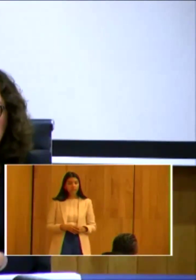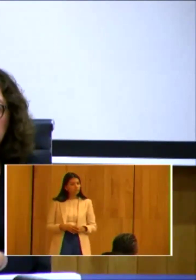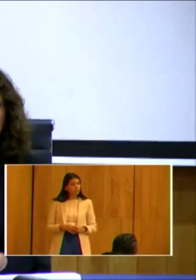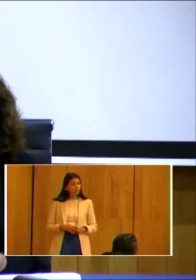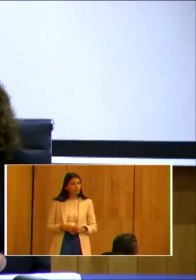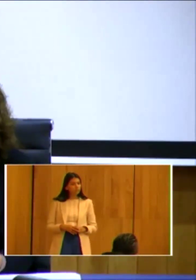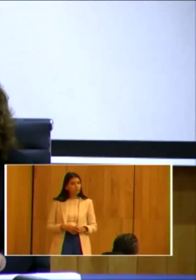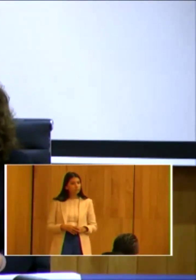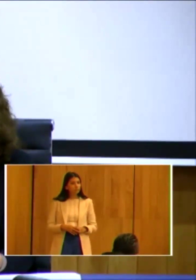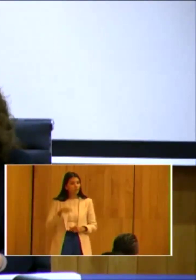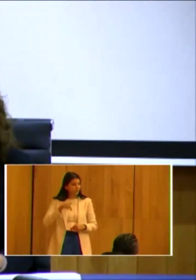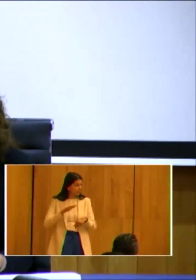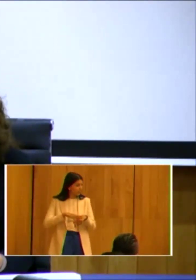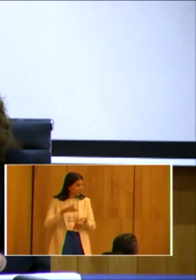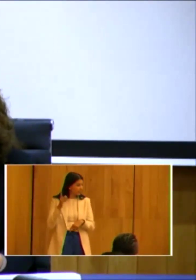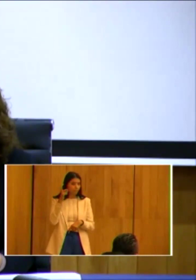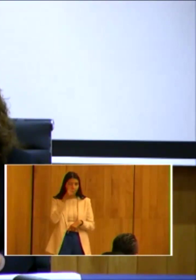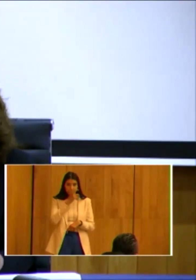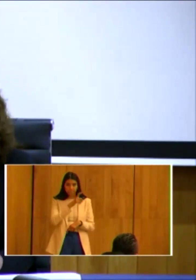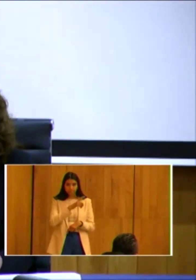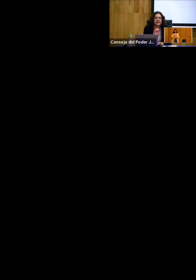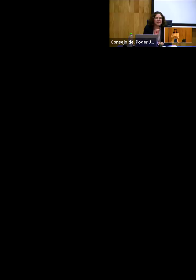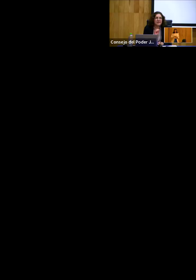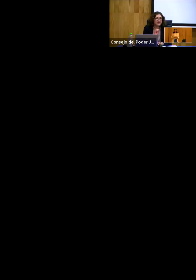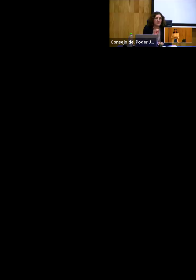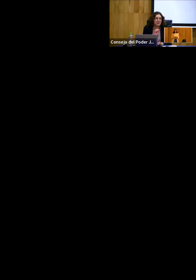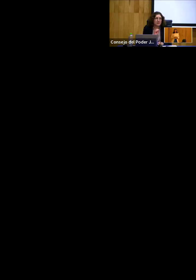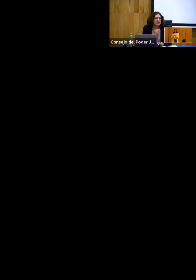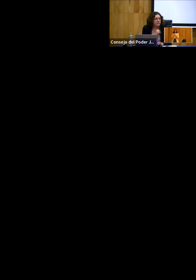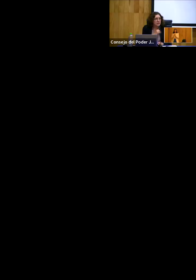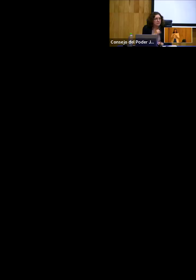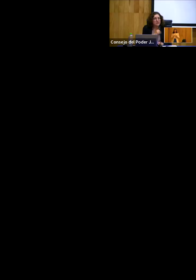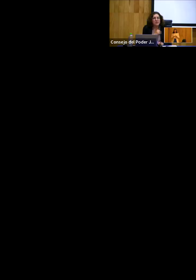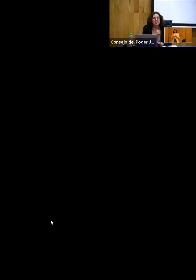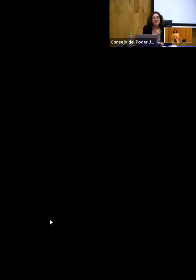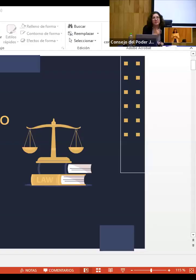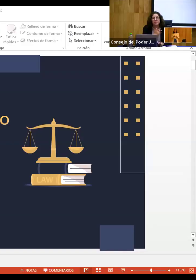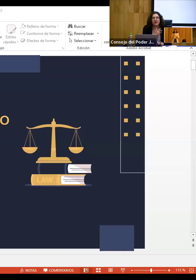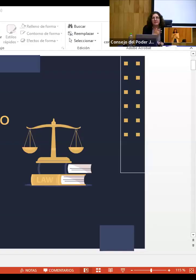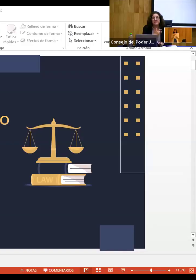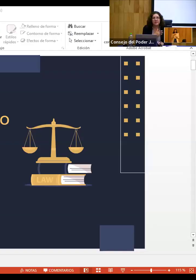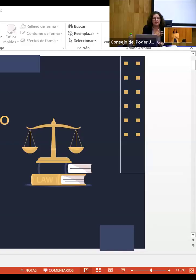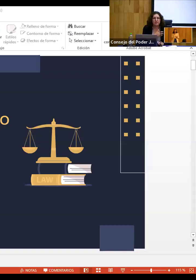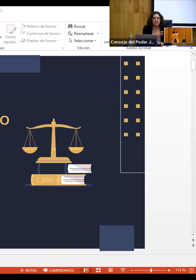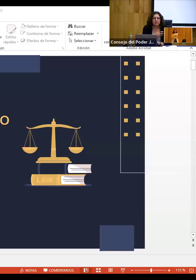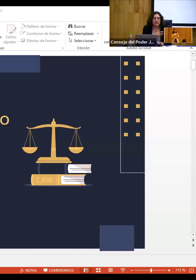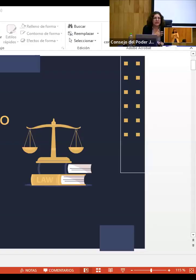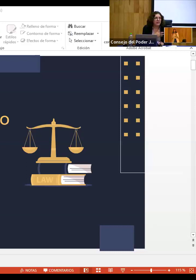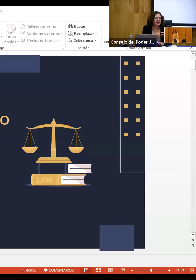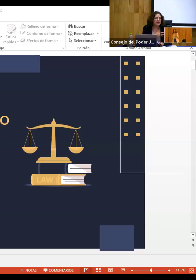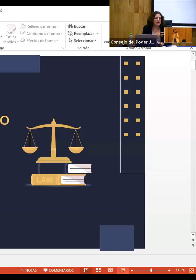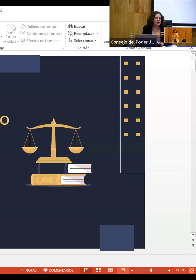Es que para este lado se me hace más difícil. Falta de información, aunque está la prueba, no se produce